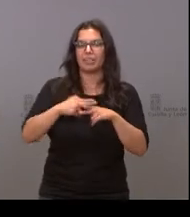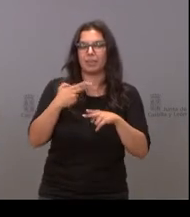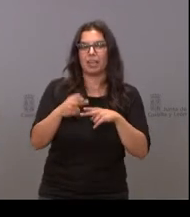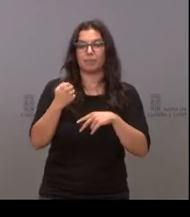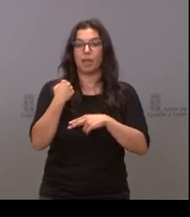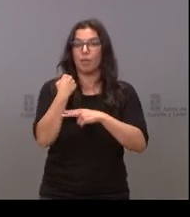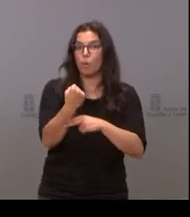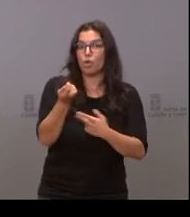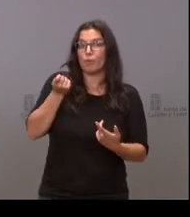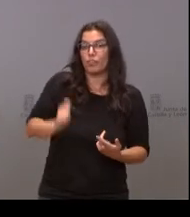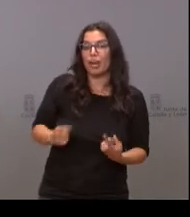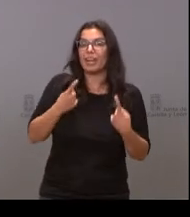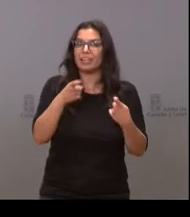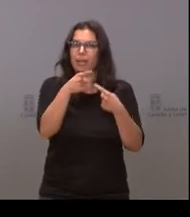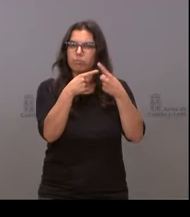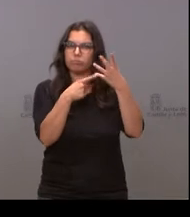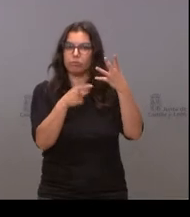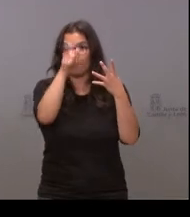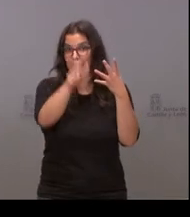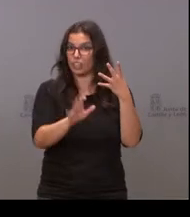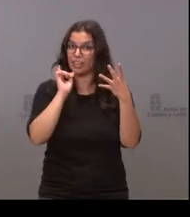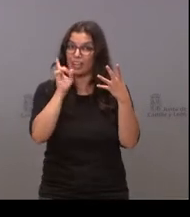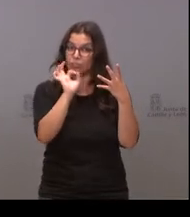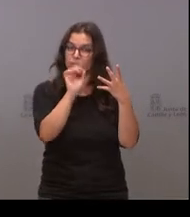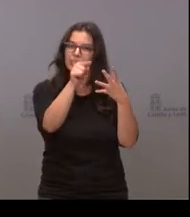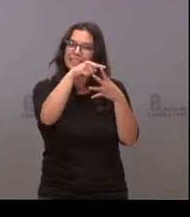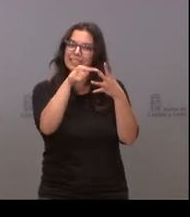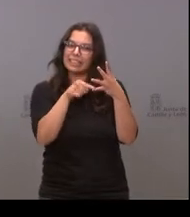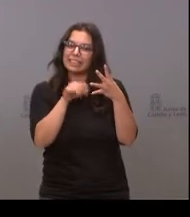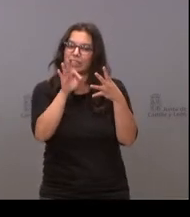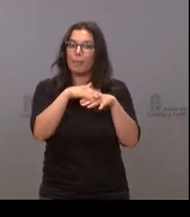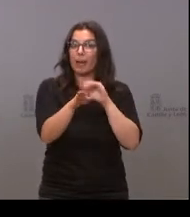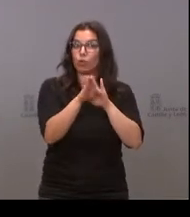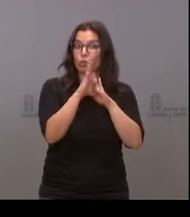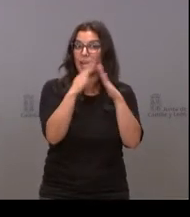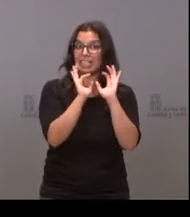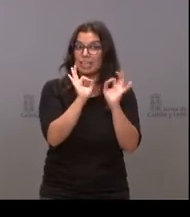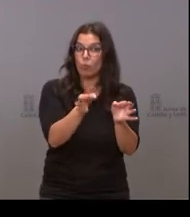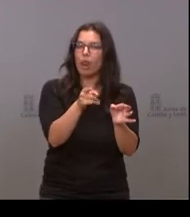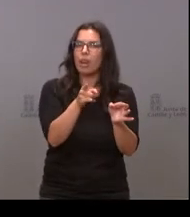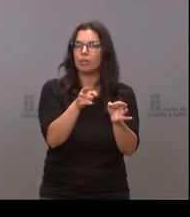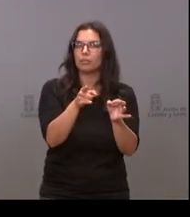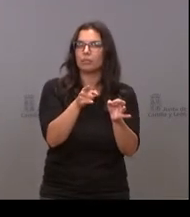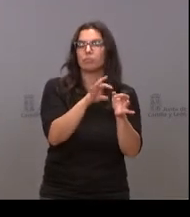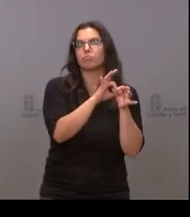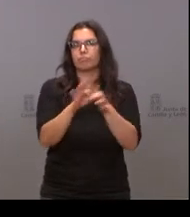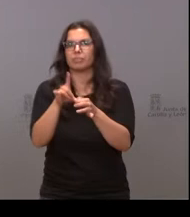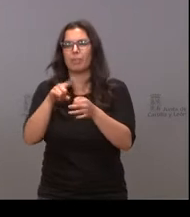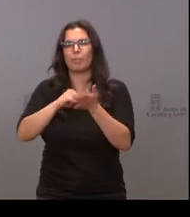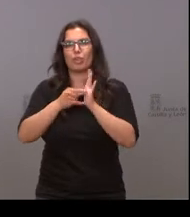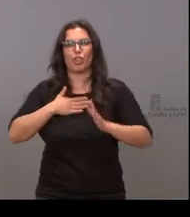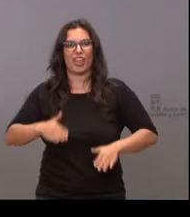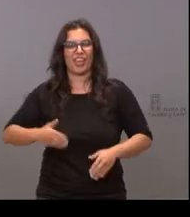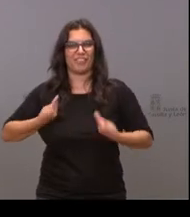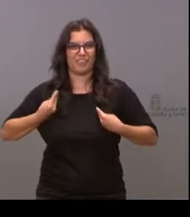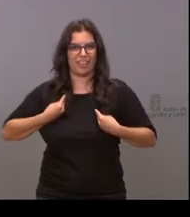profesionales necesitan las personas la persona dependiente para poder permanecer en su domicilio en base a un proyecto de vida es decir qué es